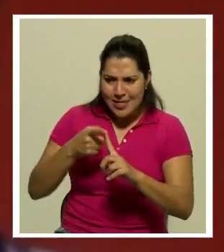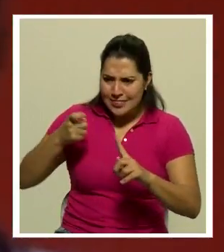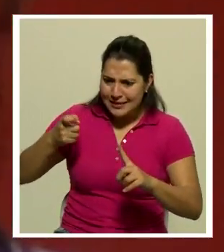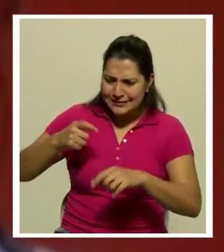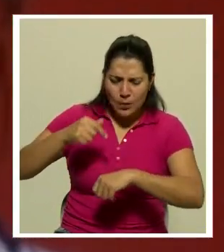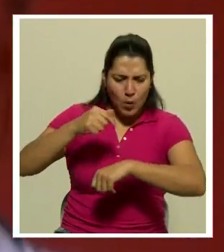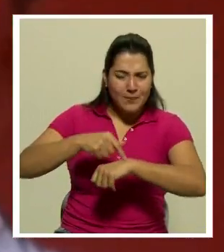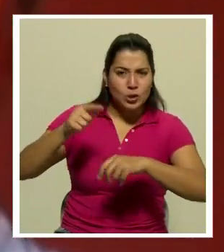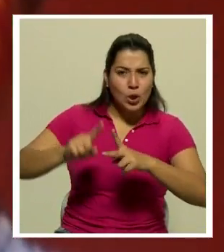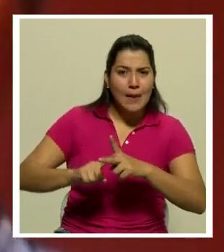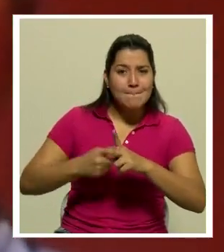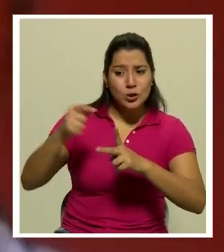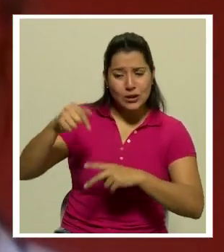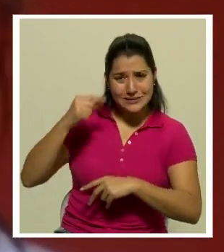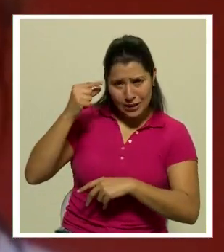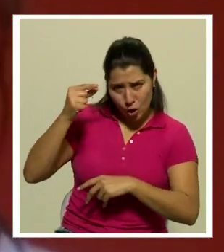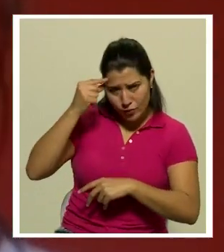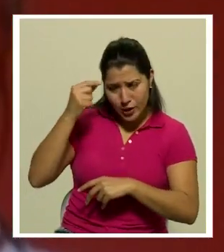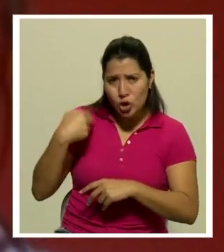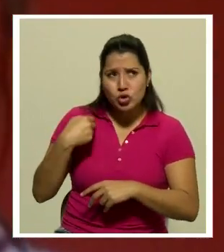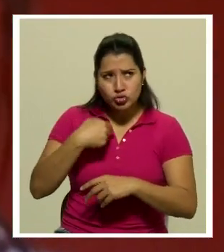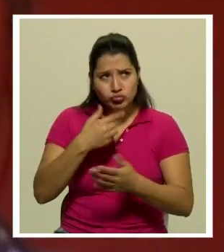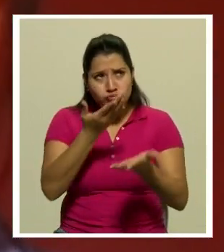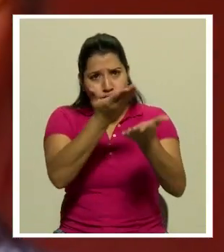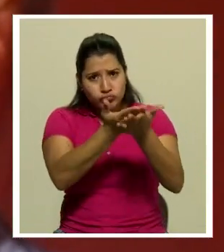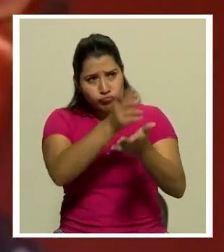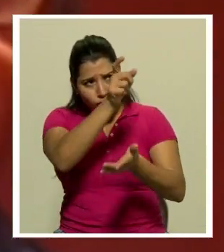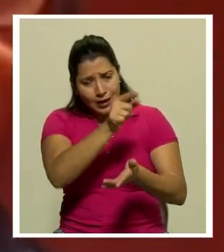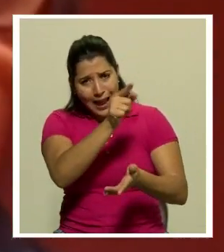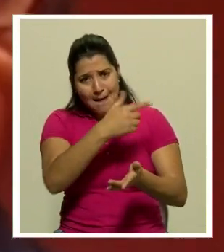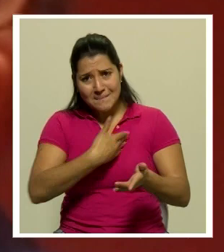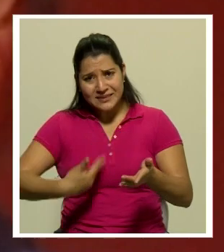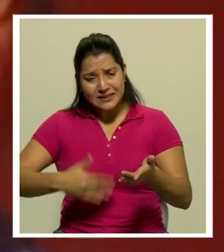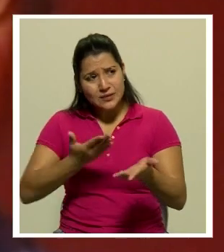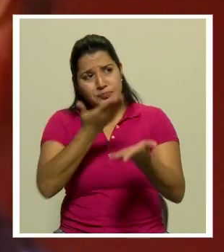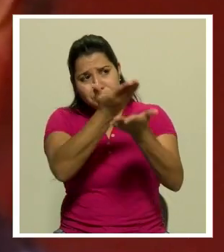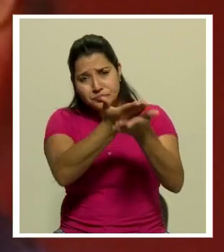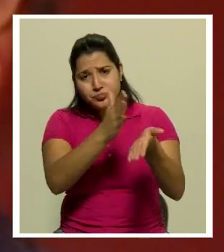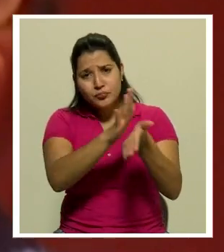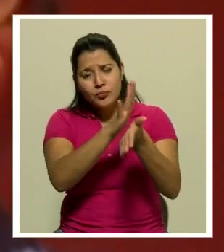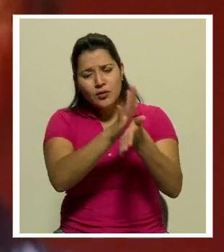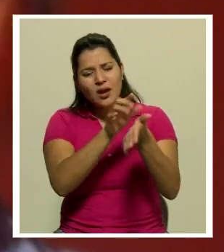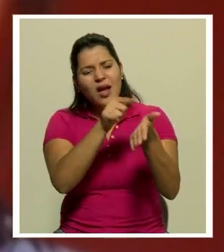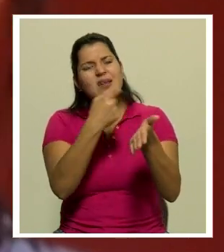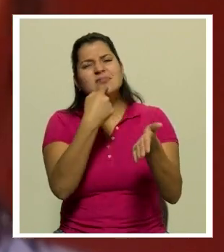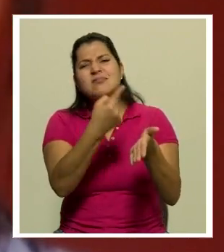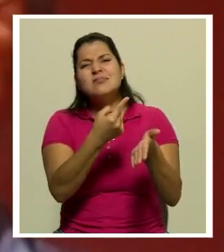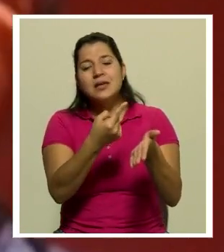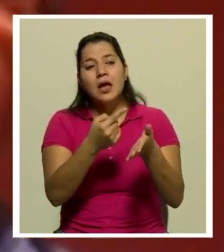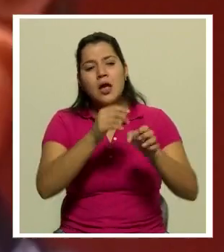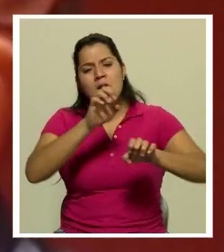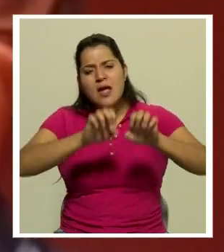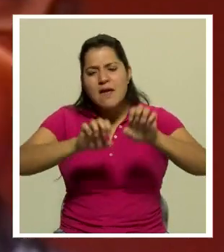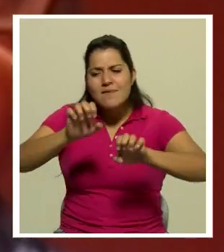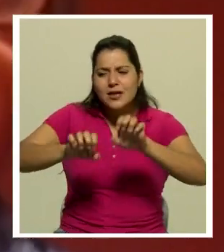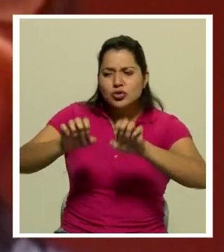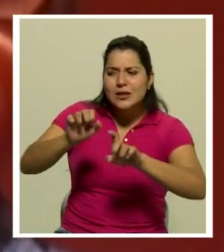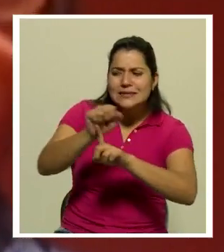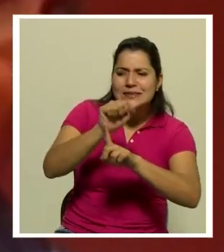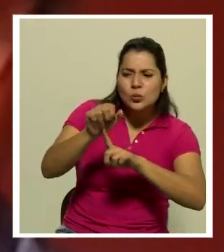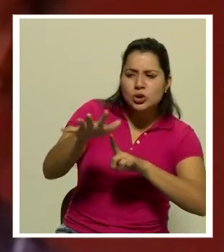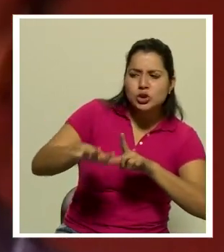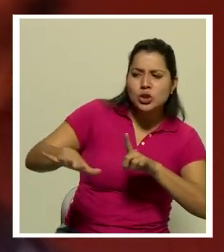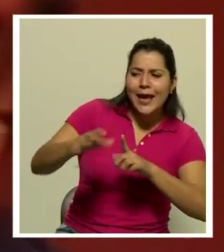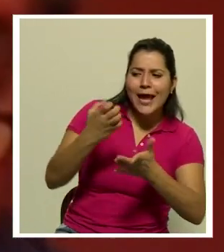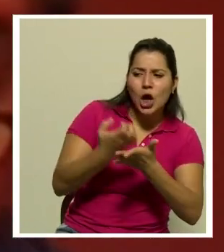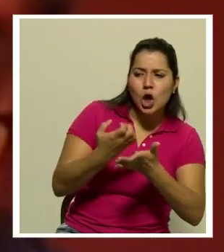administración, entregamos al señor presidente de la República un documento donde hacíamos una evaluación del estado de situación